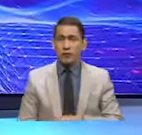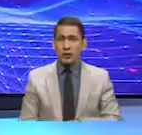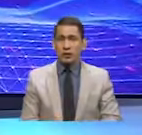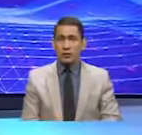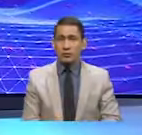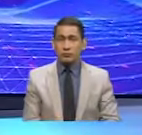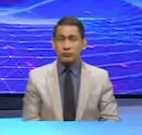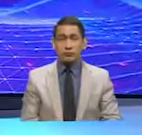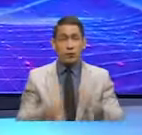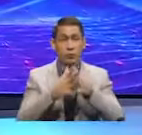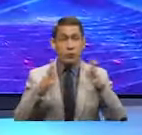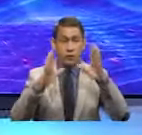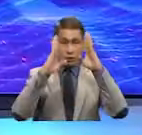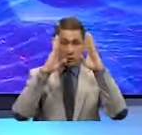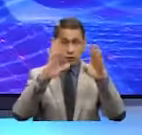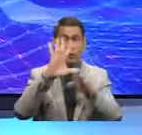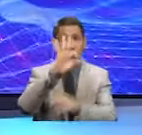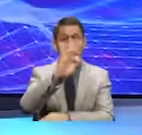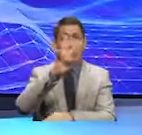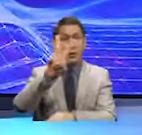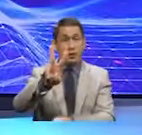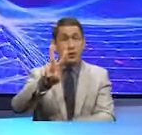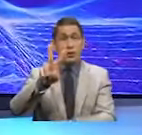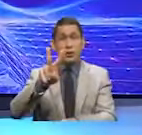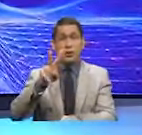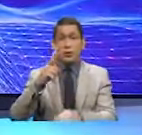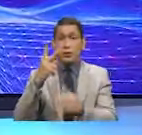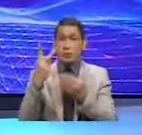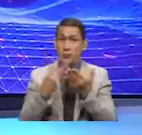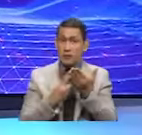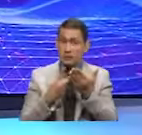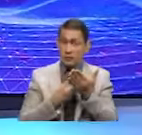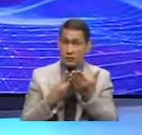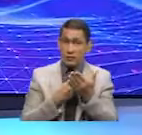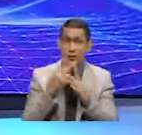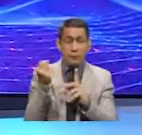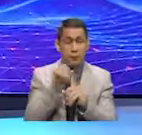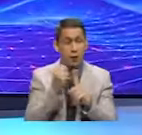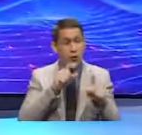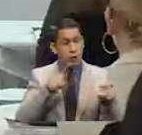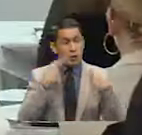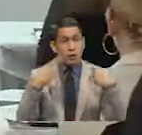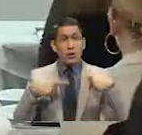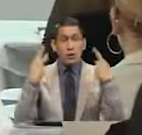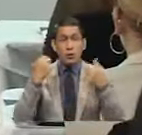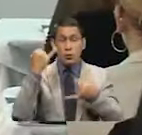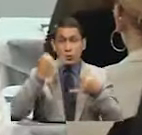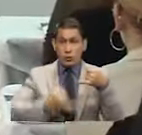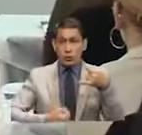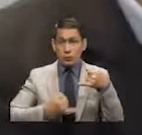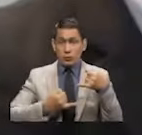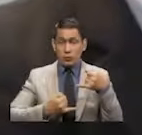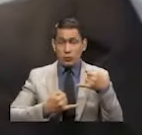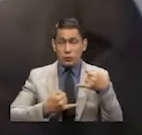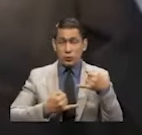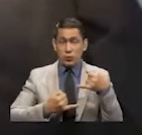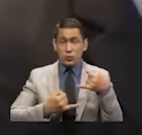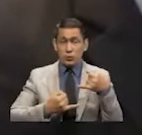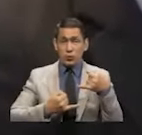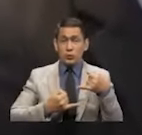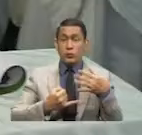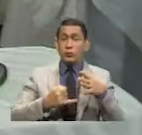Mucha atención, 92 agresiones a la integridad y a la vida se presentaron durante los 2 últimos periodos electorales según